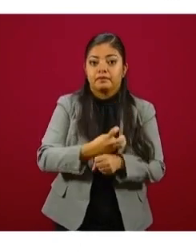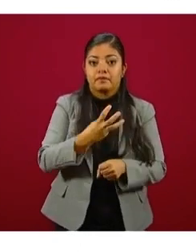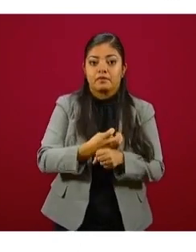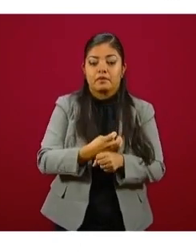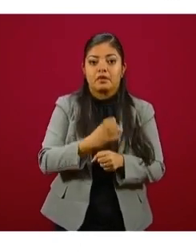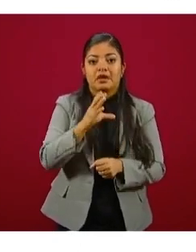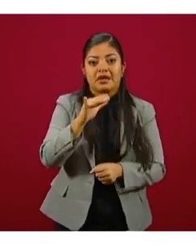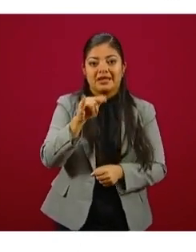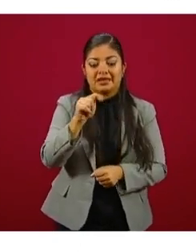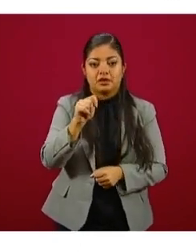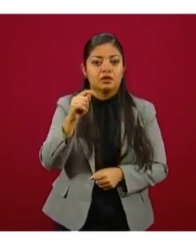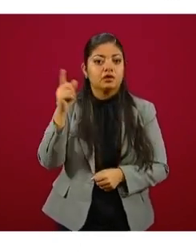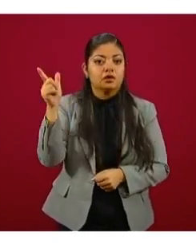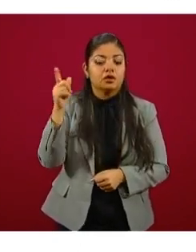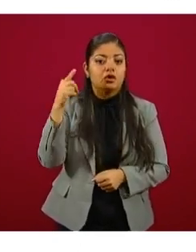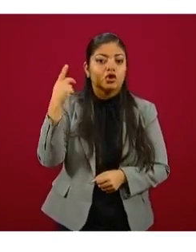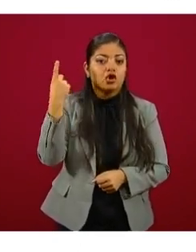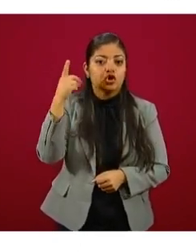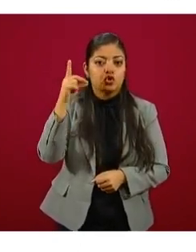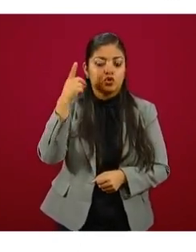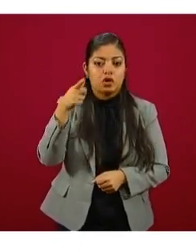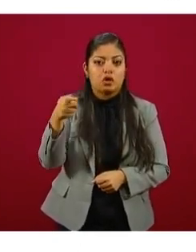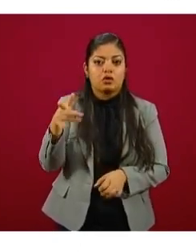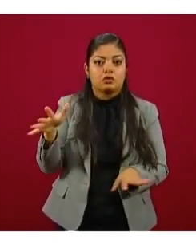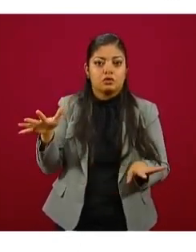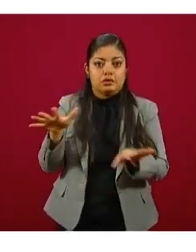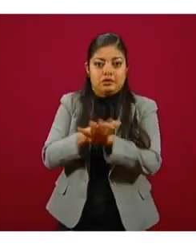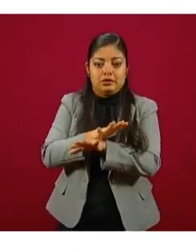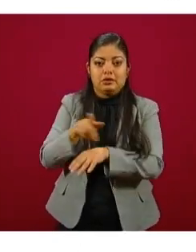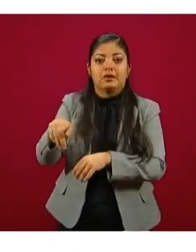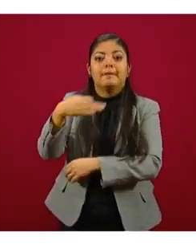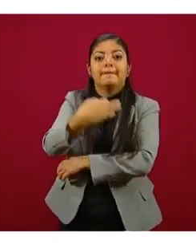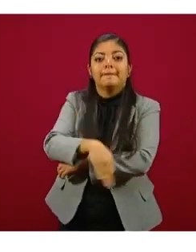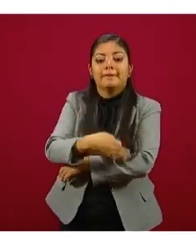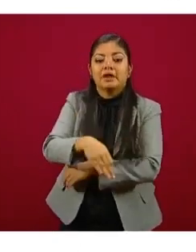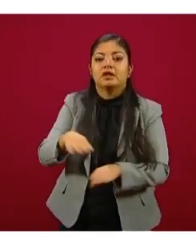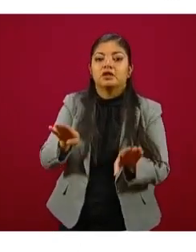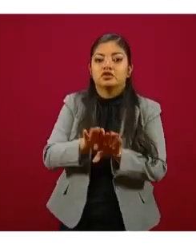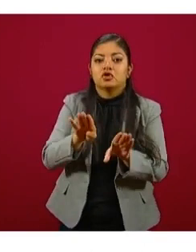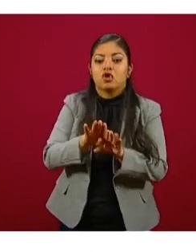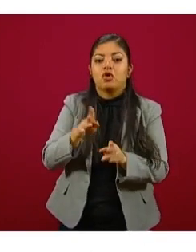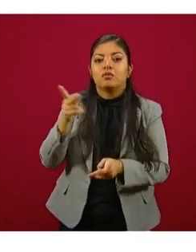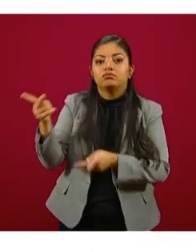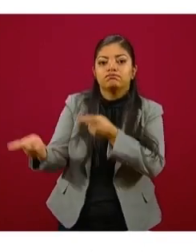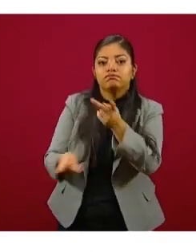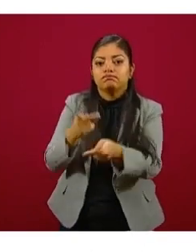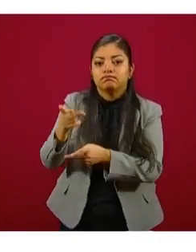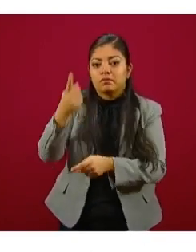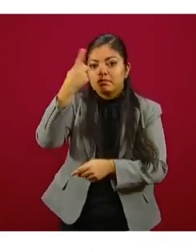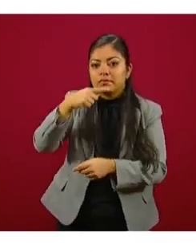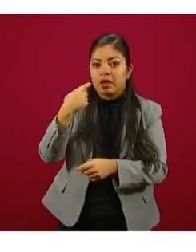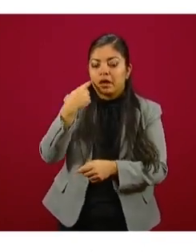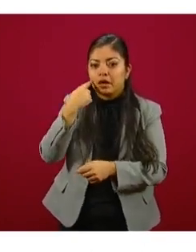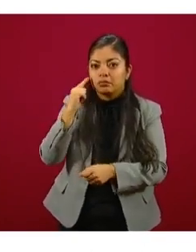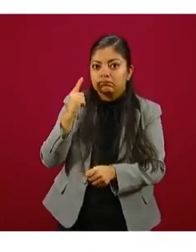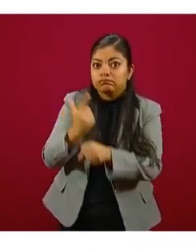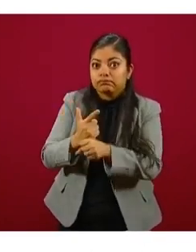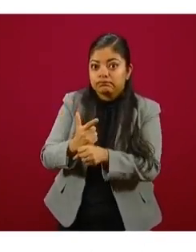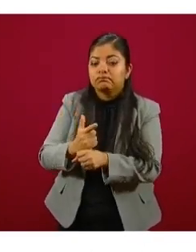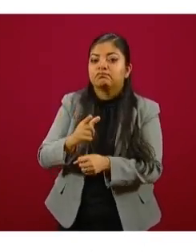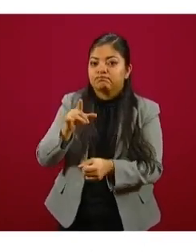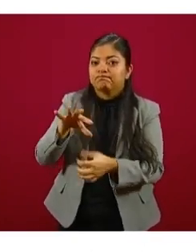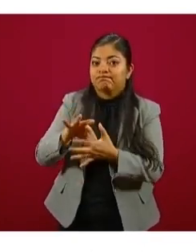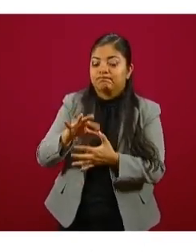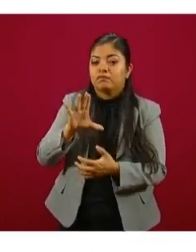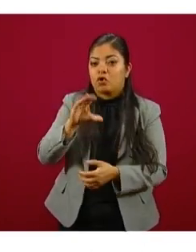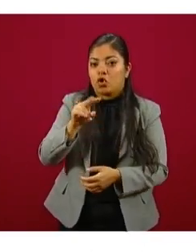Durango se reconvierte temporalmente en un centro de consulta externa para diagnóstico de COVID-19. La autoridad